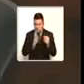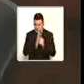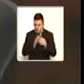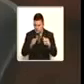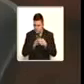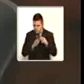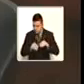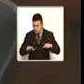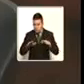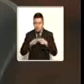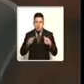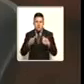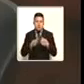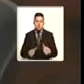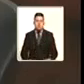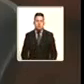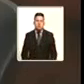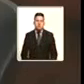de implementación.